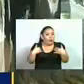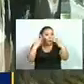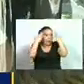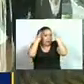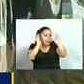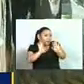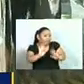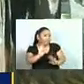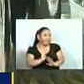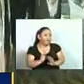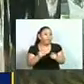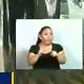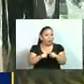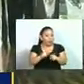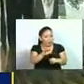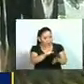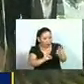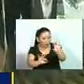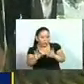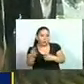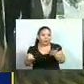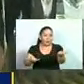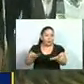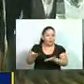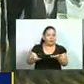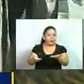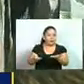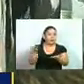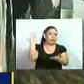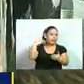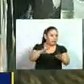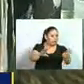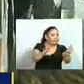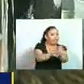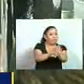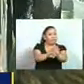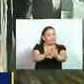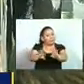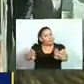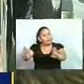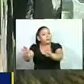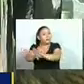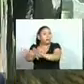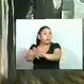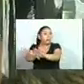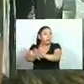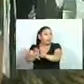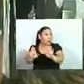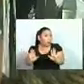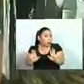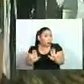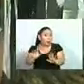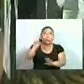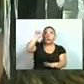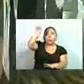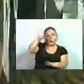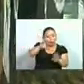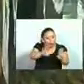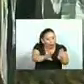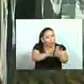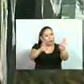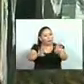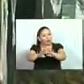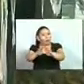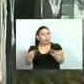sabe, pero hay bastantes negocios que sí habían cerrado y pues ahora primero Dios que los abran, pero